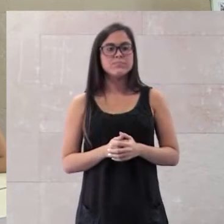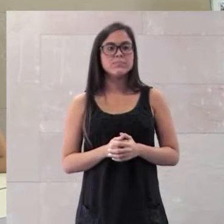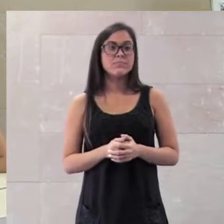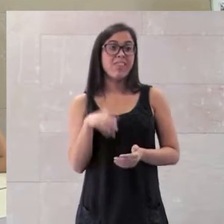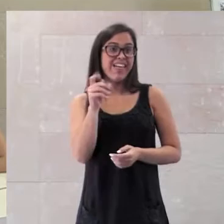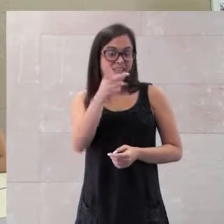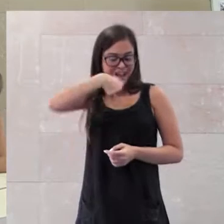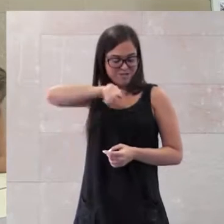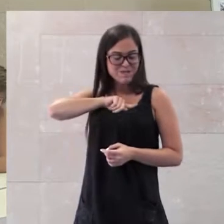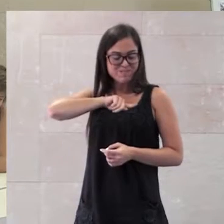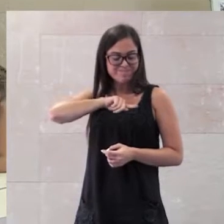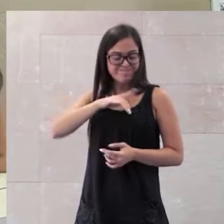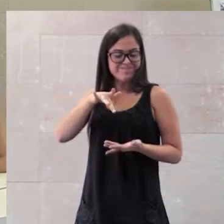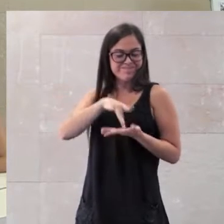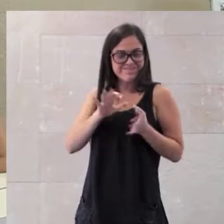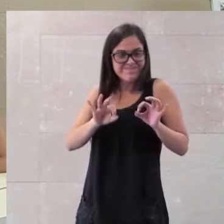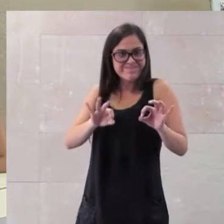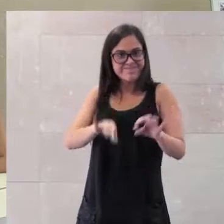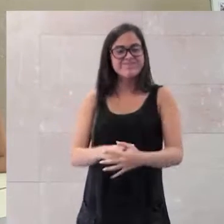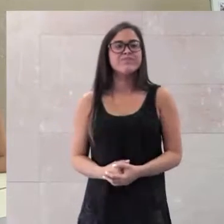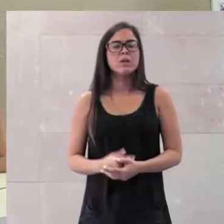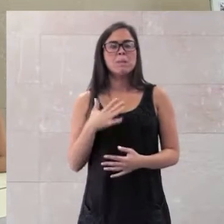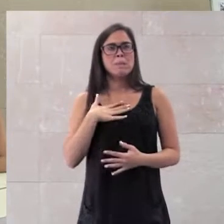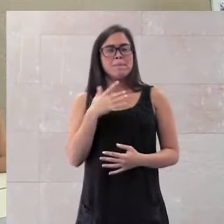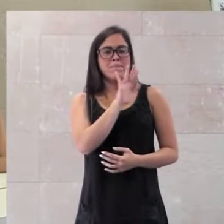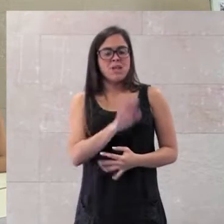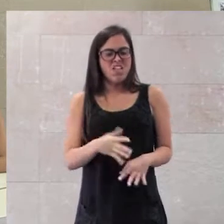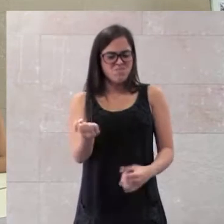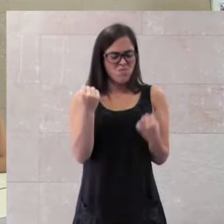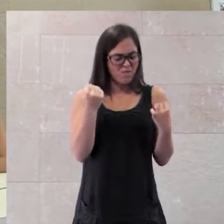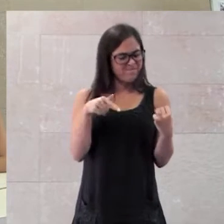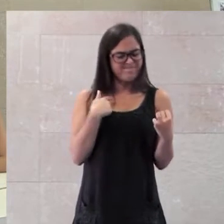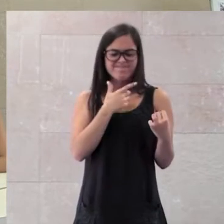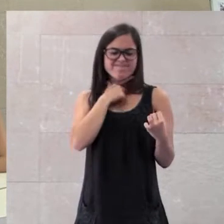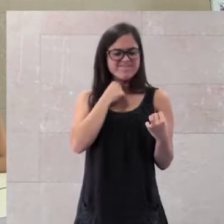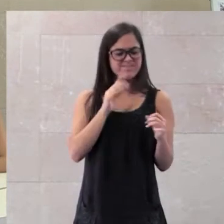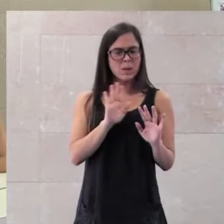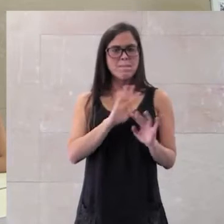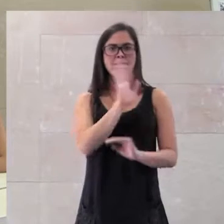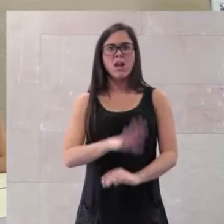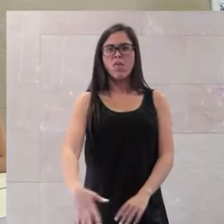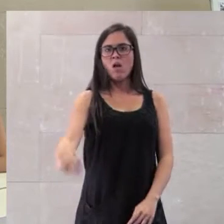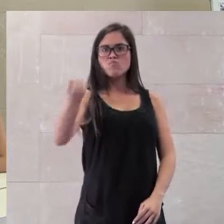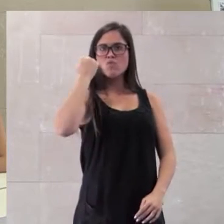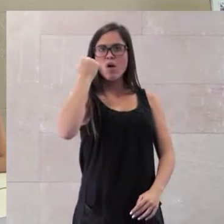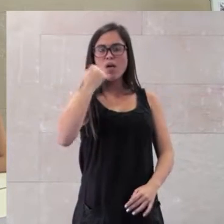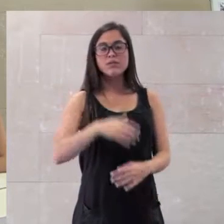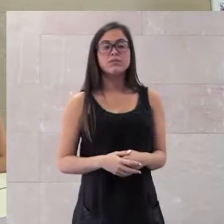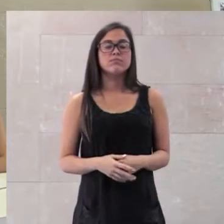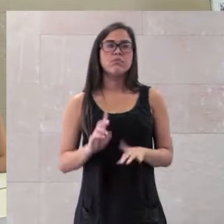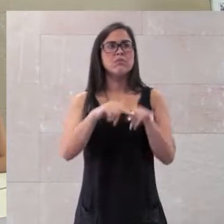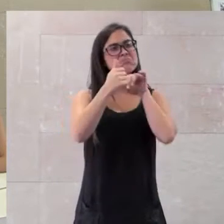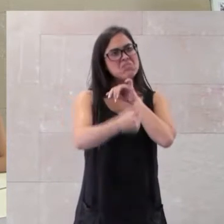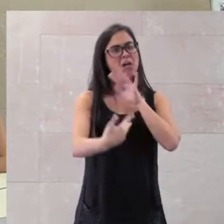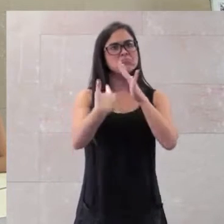nos pasa, ¿no? Me parecía como muy fuerte, no sé, no me gustaba, porque parecía poder. Pero claro, luego